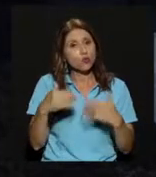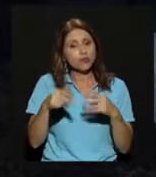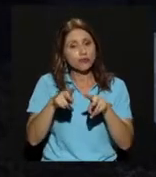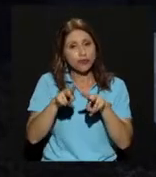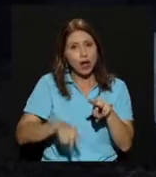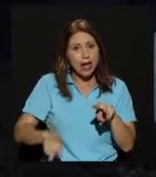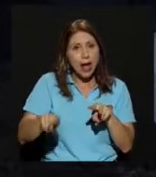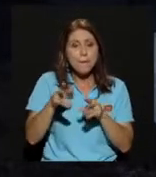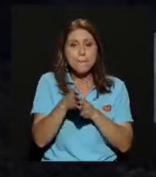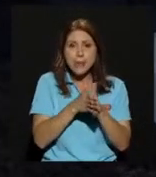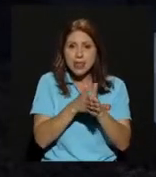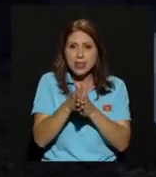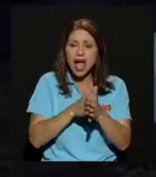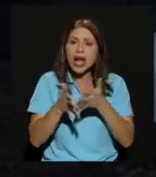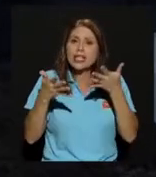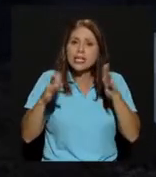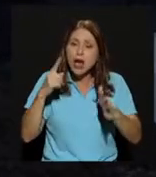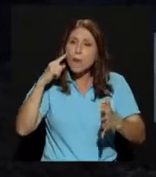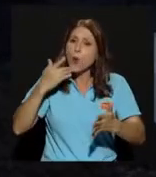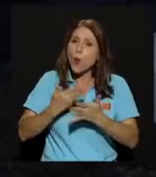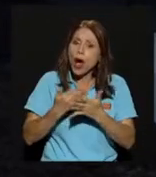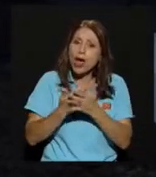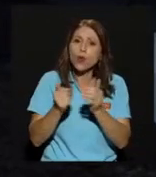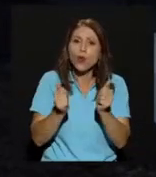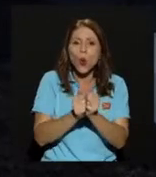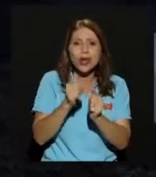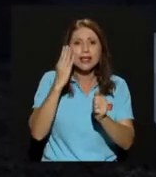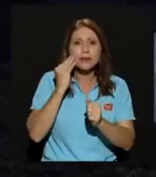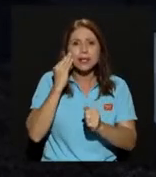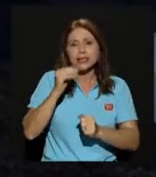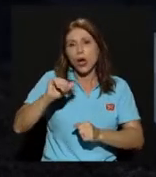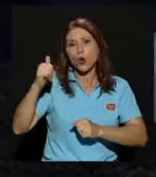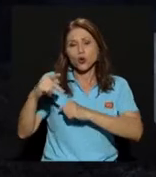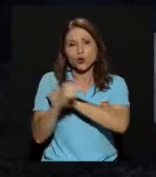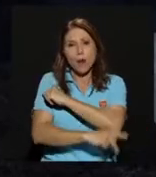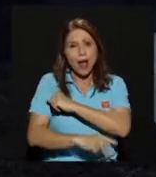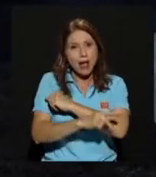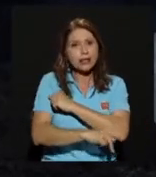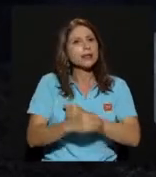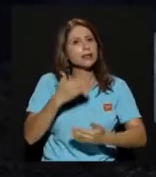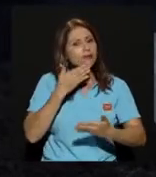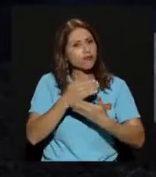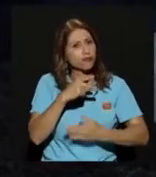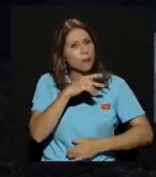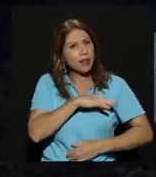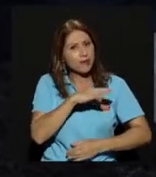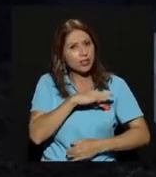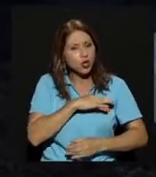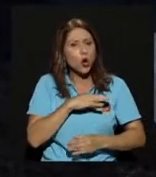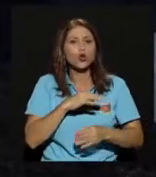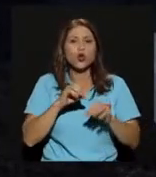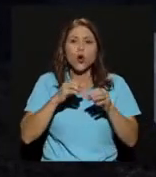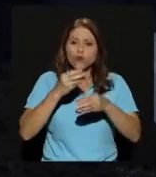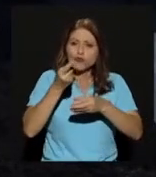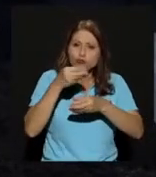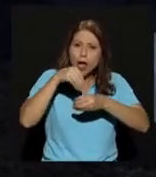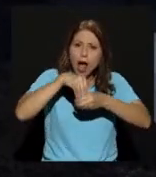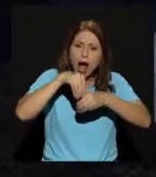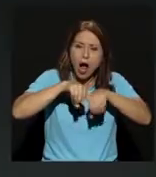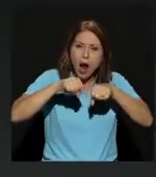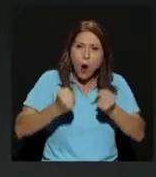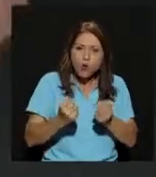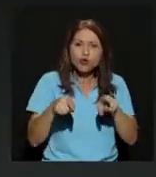aprobado por la experiencia de otros países que es beneficioso que genera ahorros y que genera transparencia